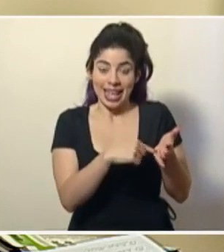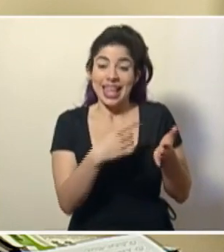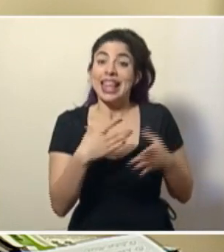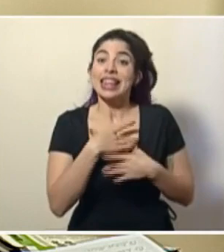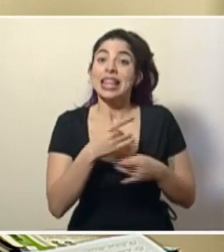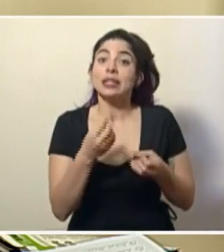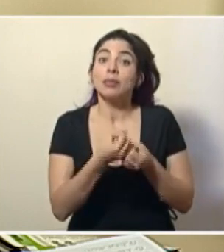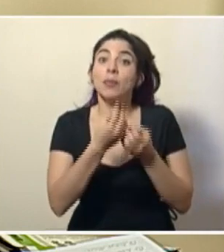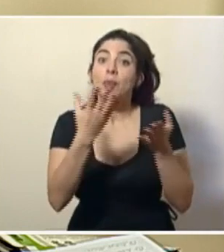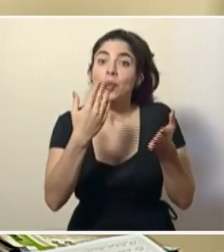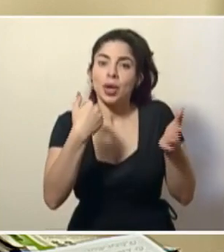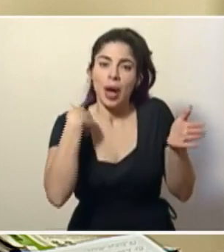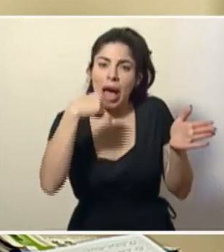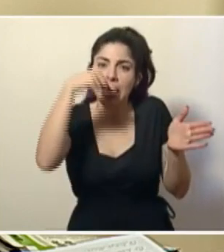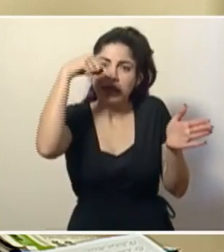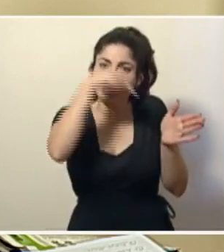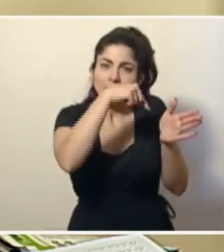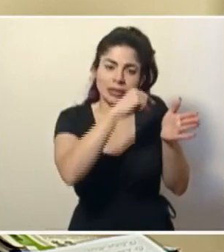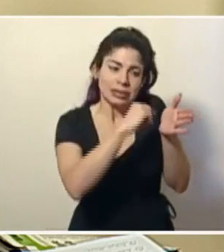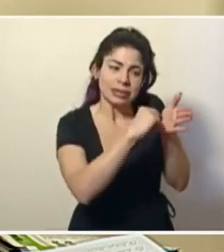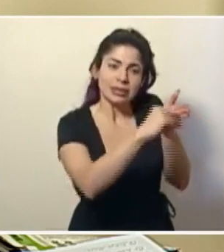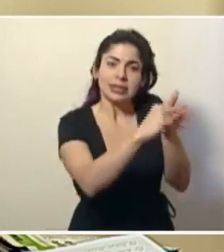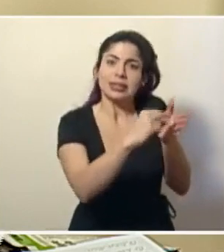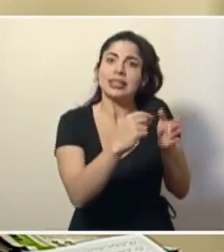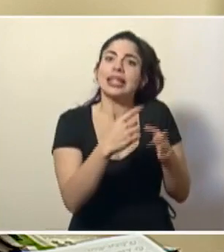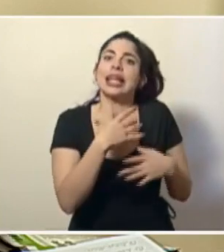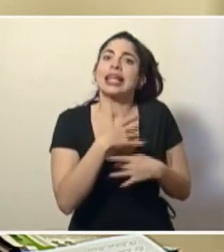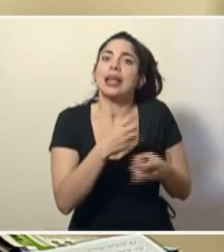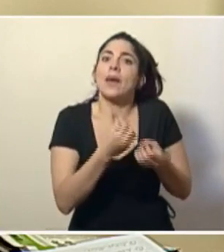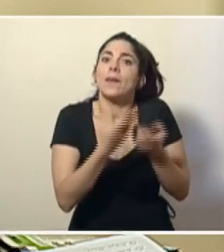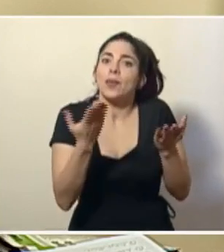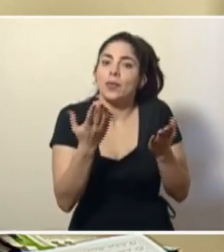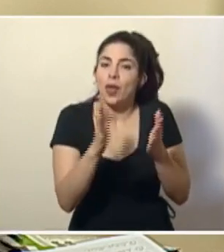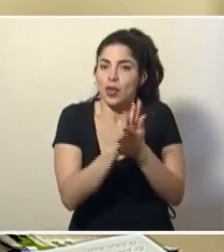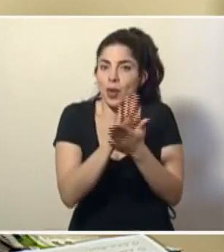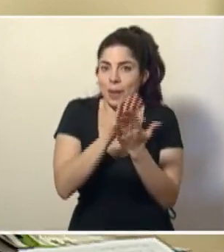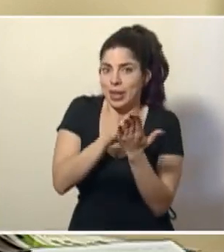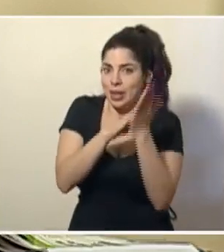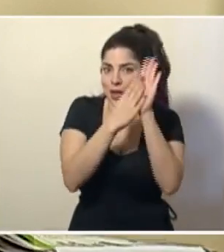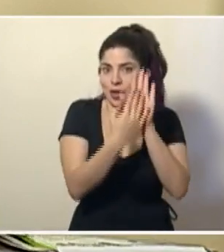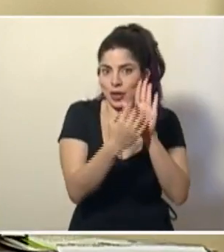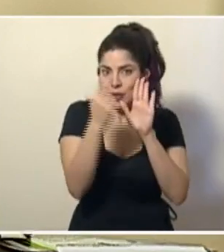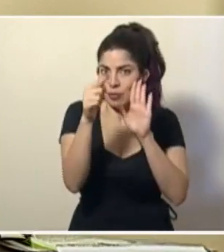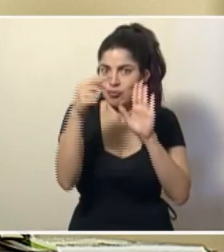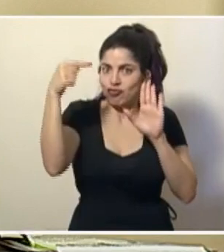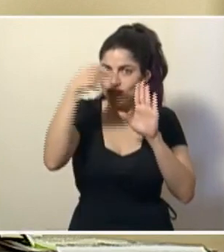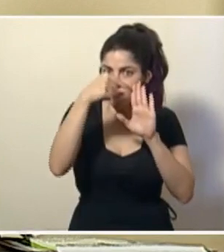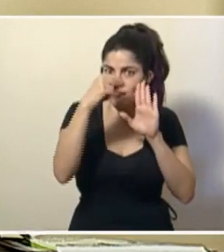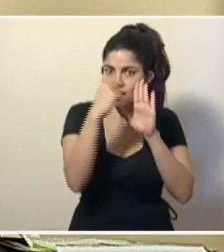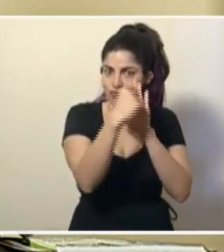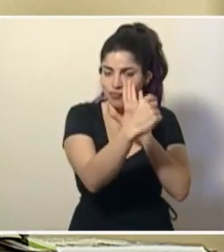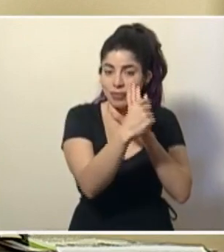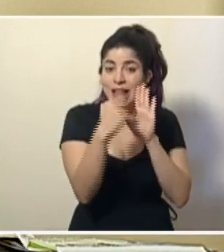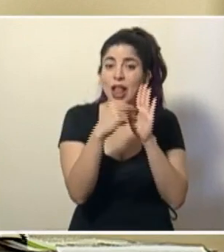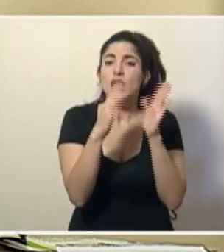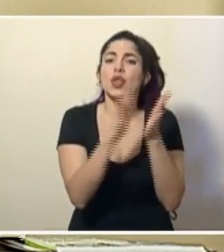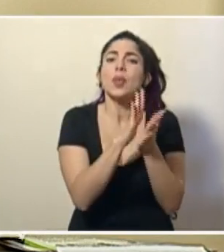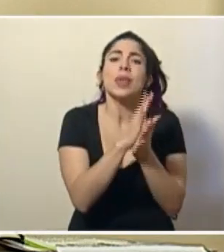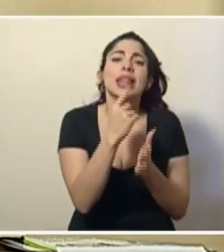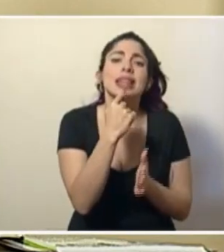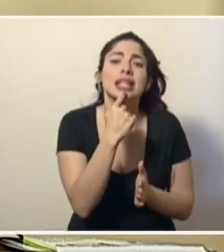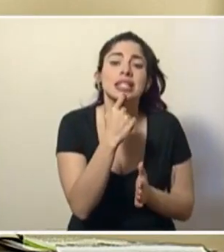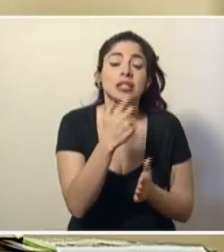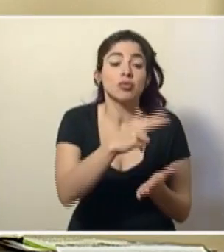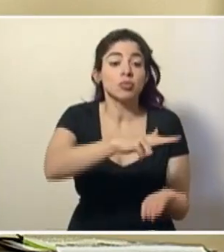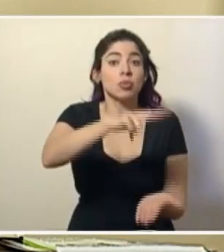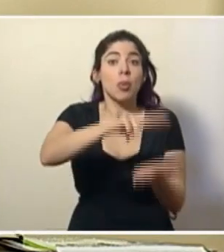el interés público tiene una flechita, entonces es el dorso de ese documento. Y ese documento lo que dice es, se